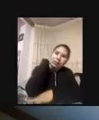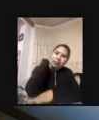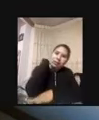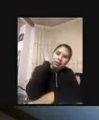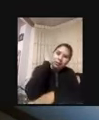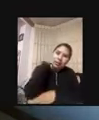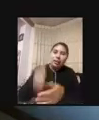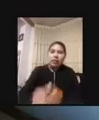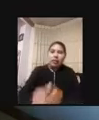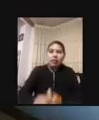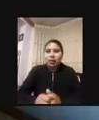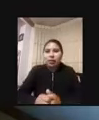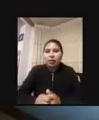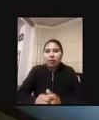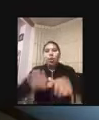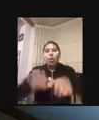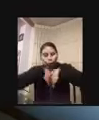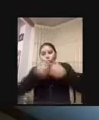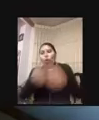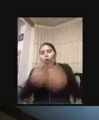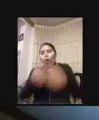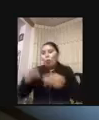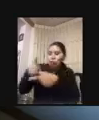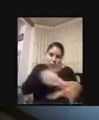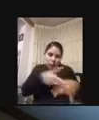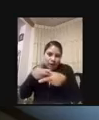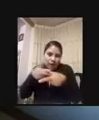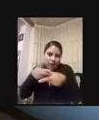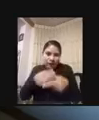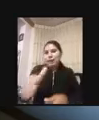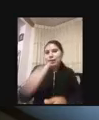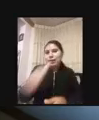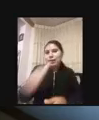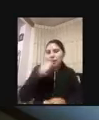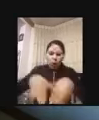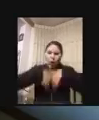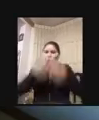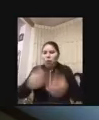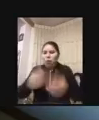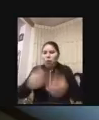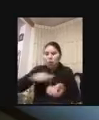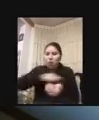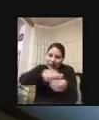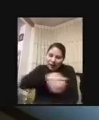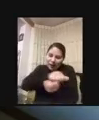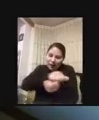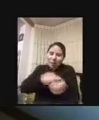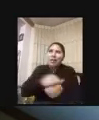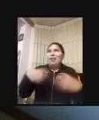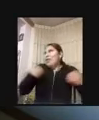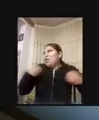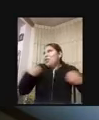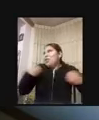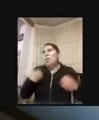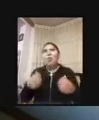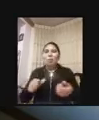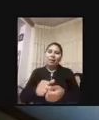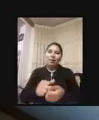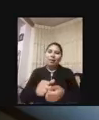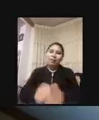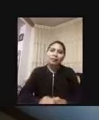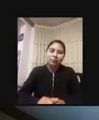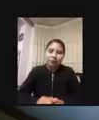debe cuidar el agua, cómo deben lavar los utensilios, qué detergentes, qué materiales de limpieza deben utilizar, ¿no?